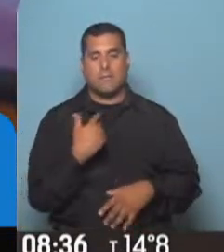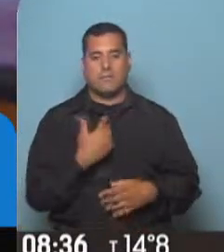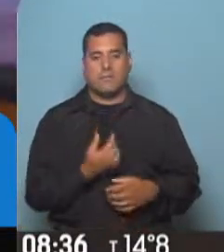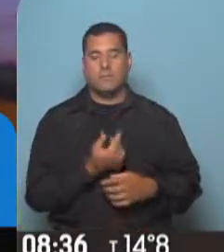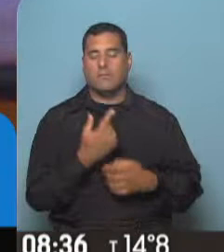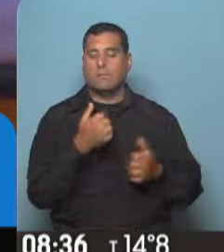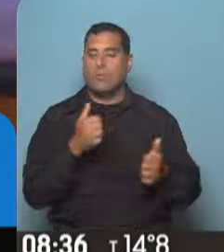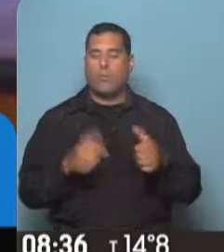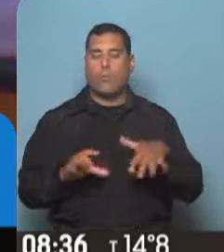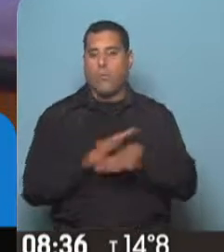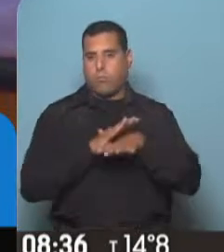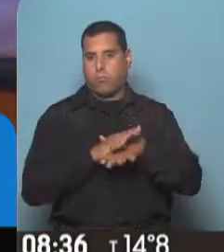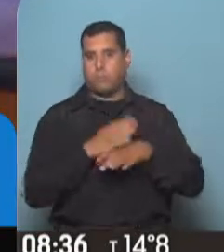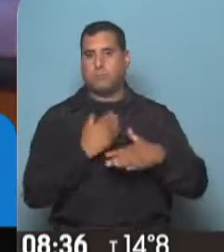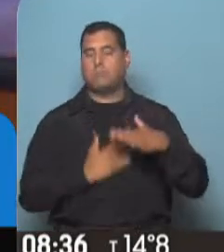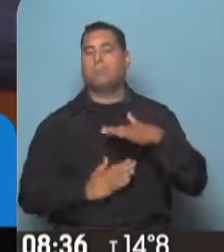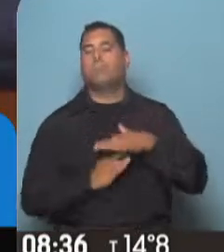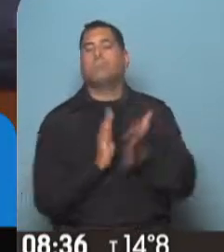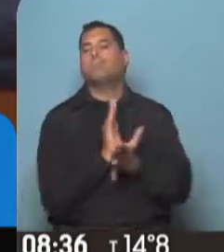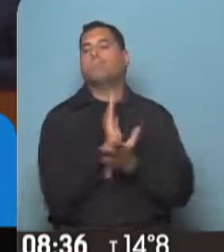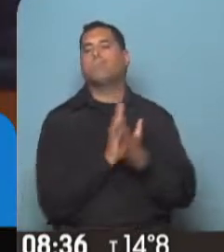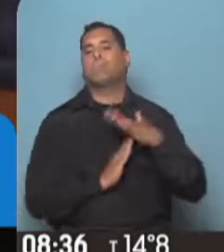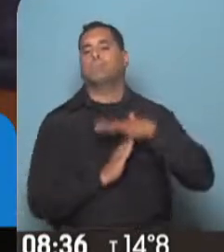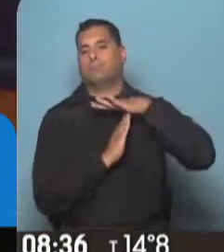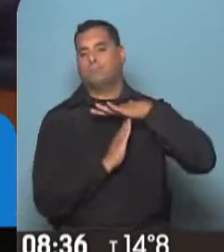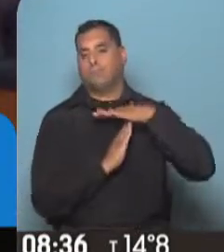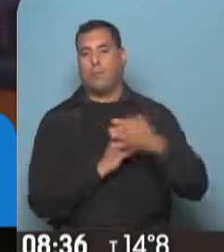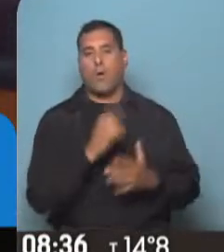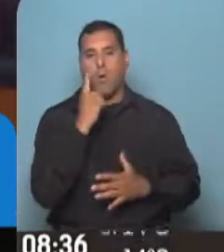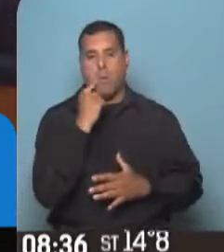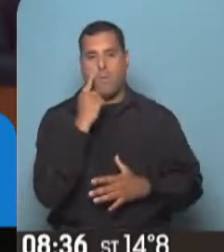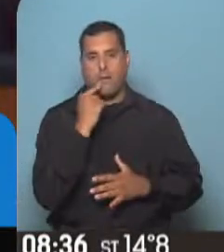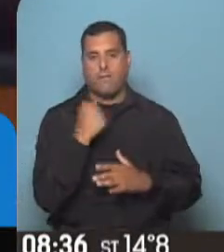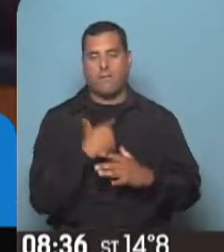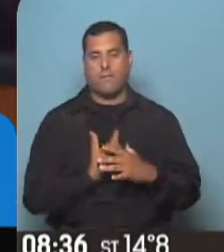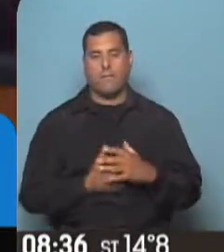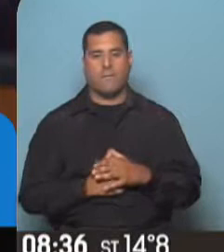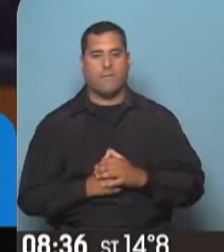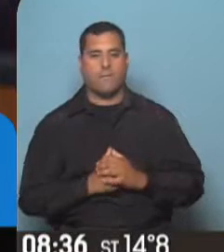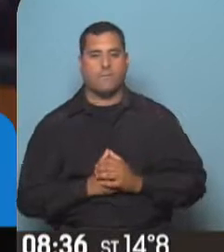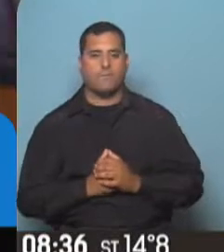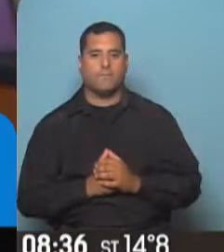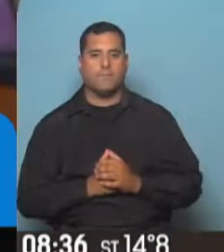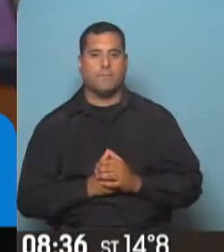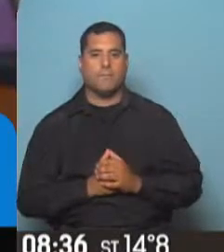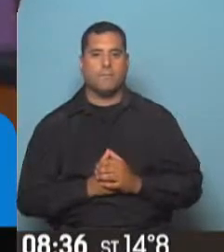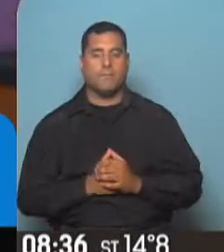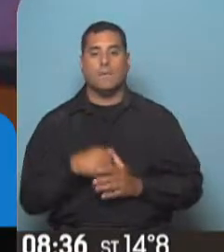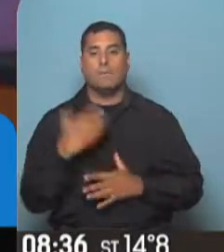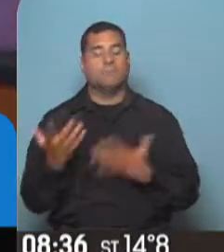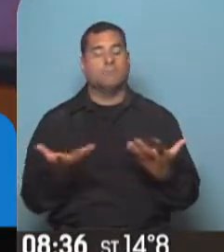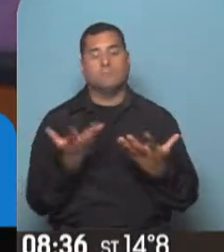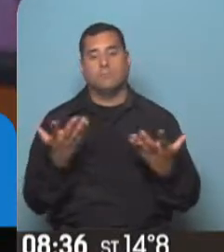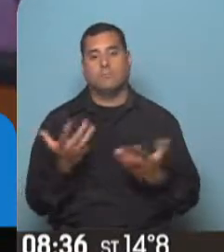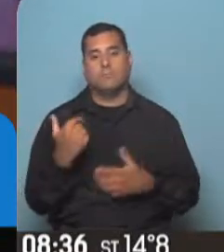no y eso de alguna manera nos posiciona en un lugar en donde nos aventaja no frente a otros cuerpos frente